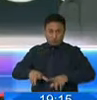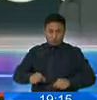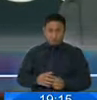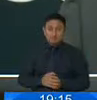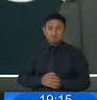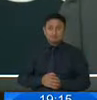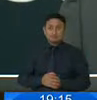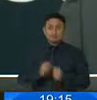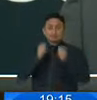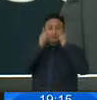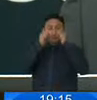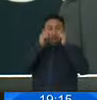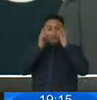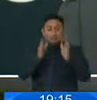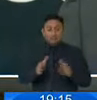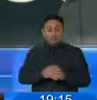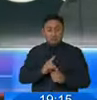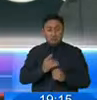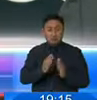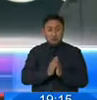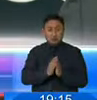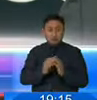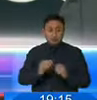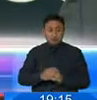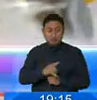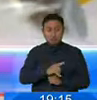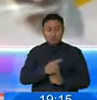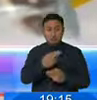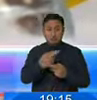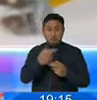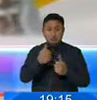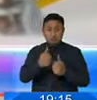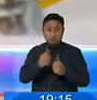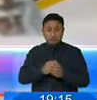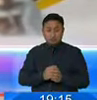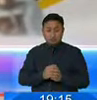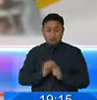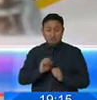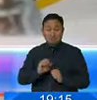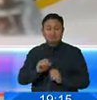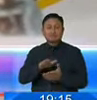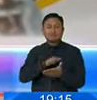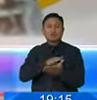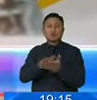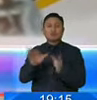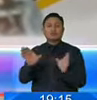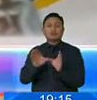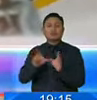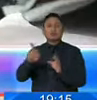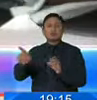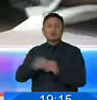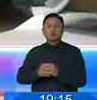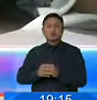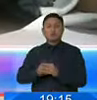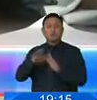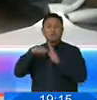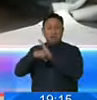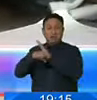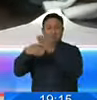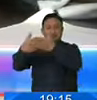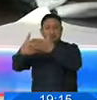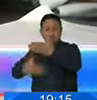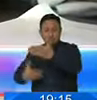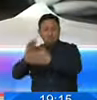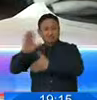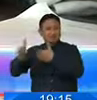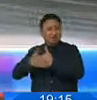ha solicitado también que en caso de ser positiva la respuesta, se deberá remitir copia certificada de los estados de cuentas,